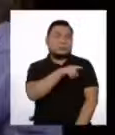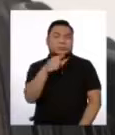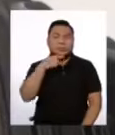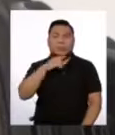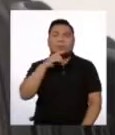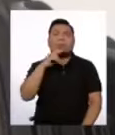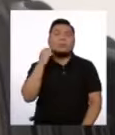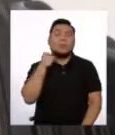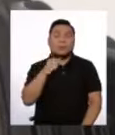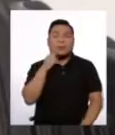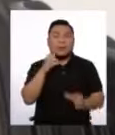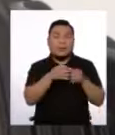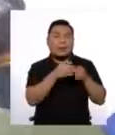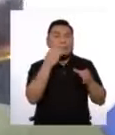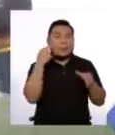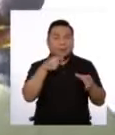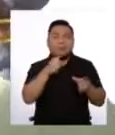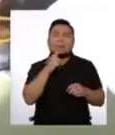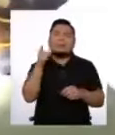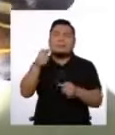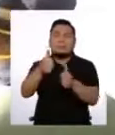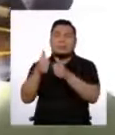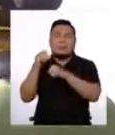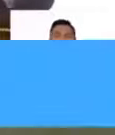caso Cuellos Blancos critica excarcelaciones.